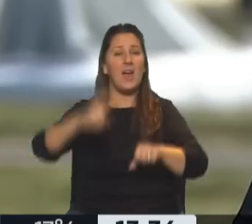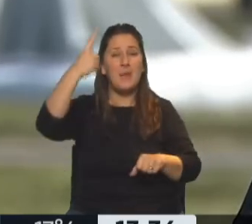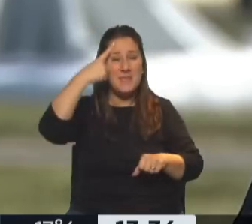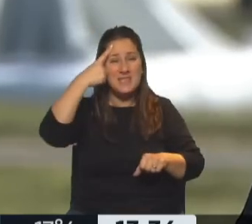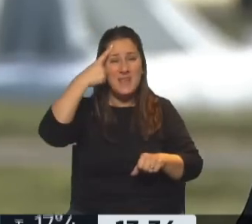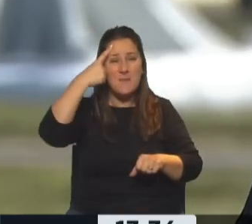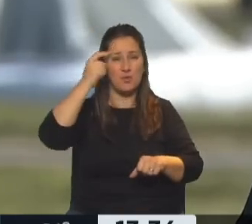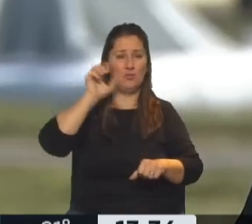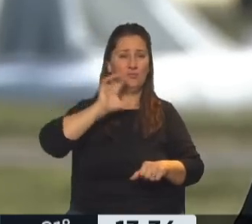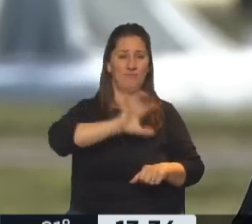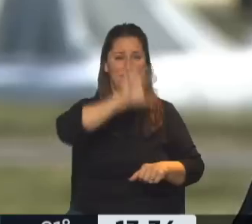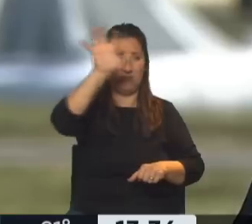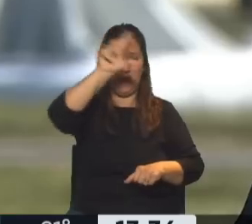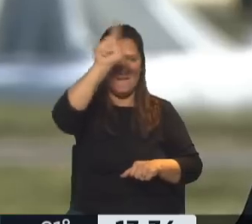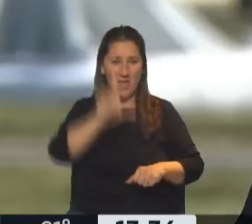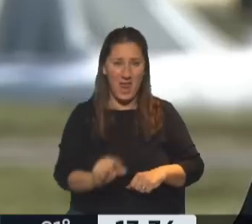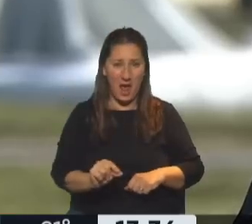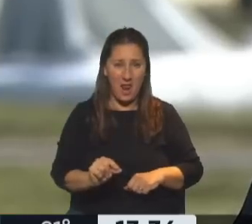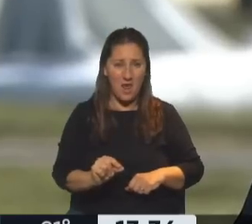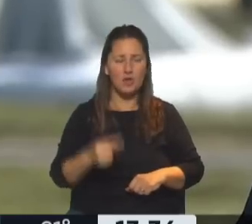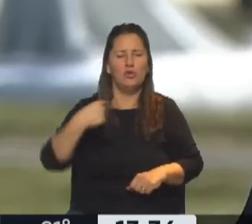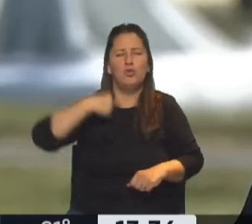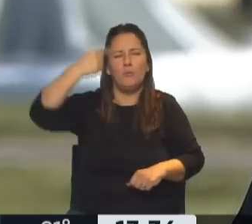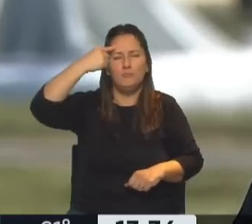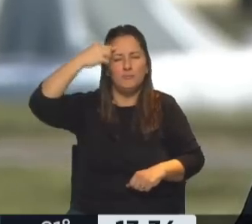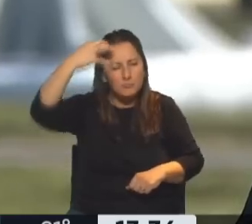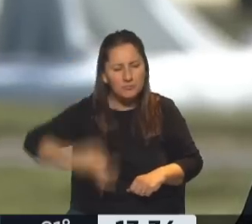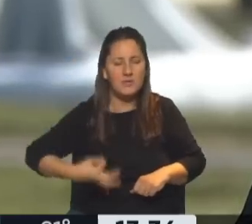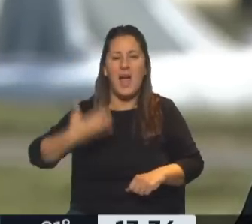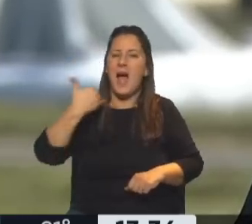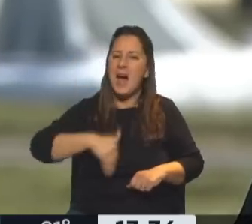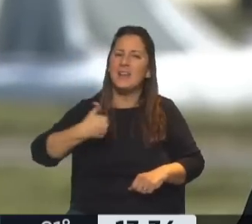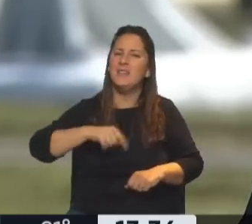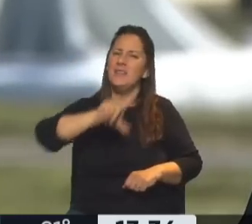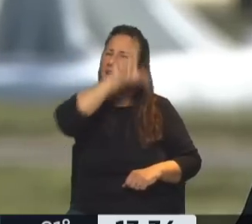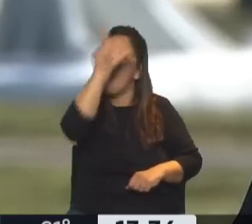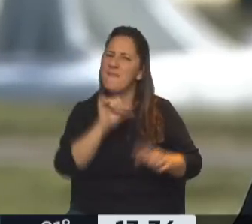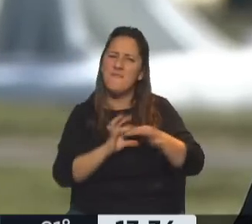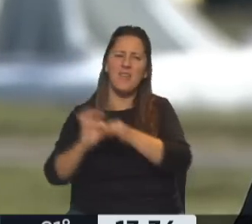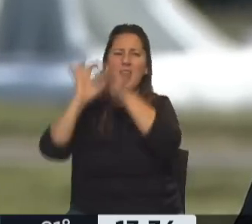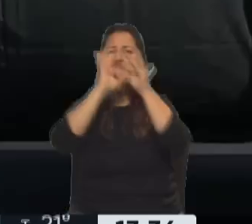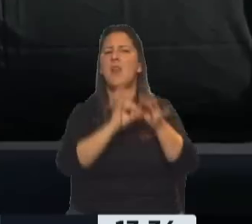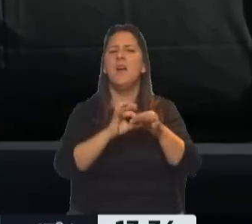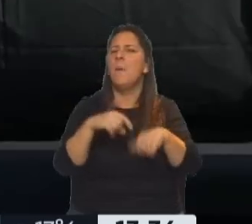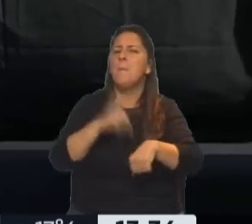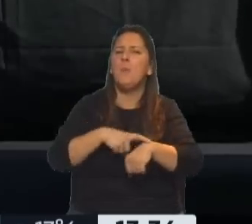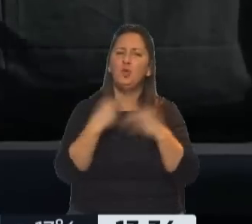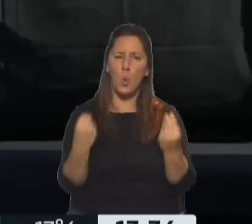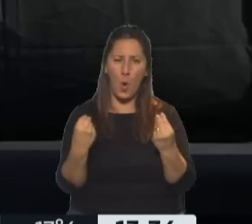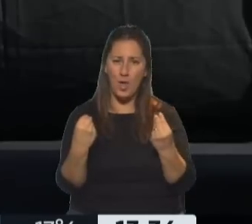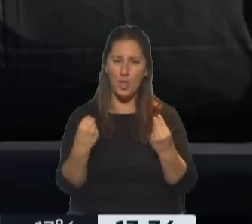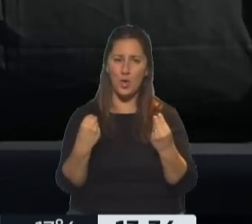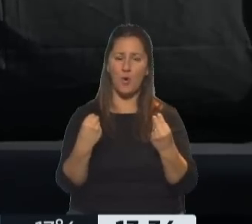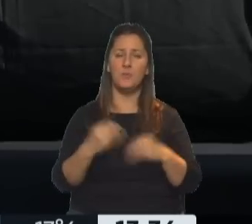federalismo, y como siempre digo, yo estoy convencido que la Argentina va a ser un país federal el día que ese